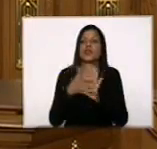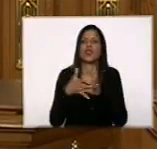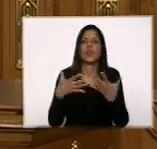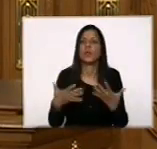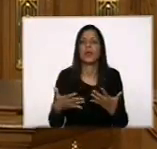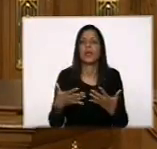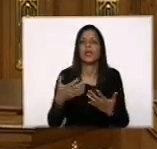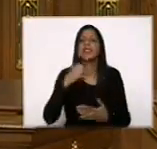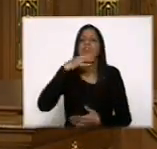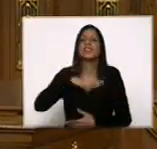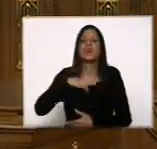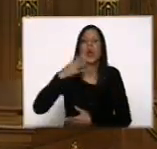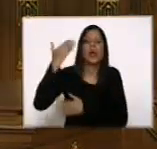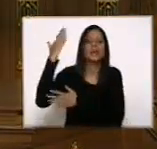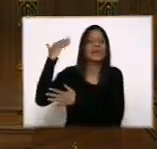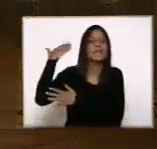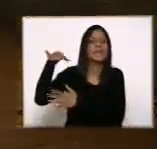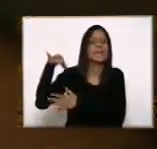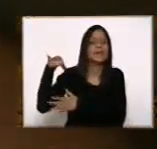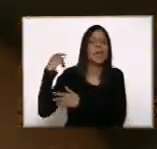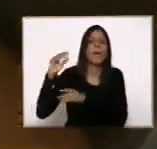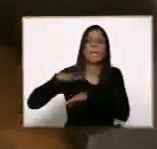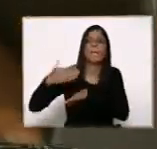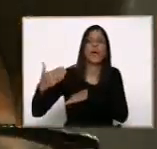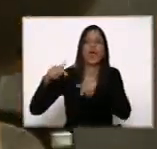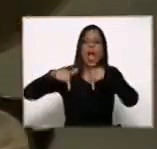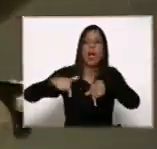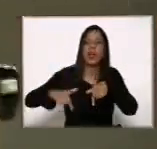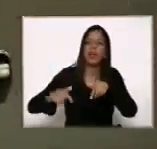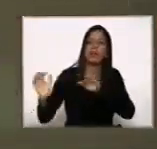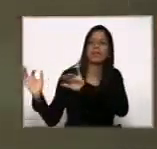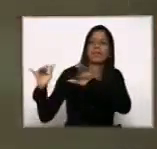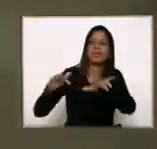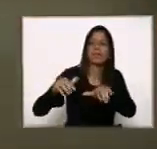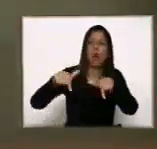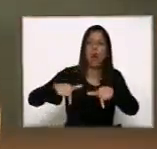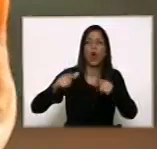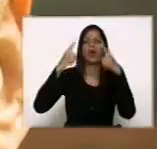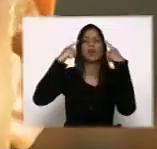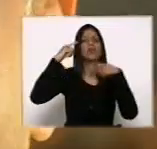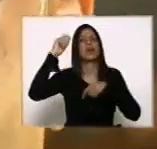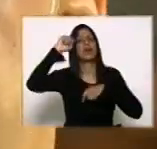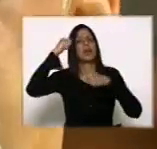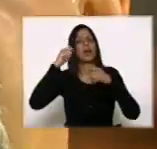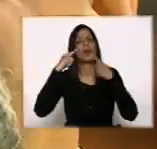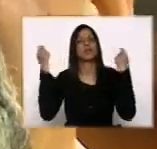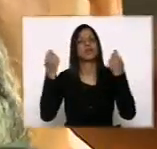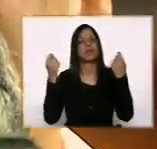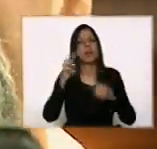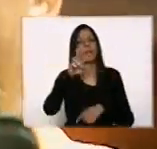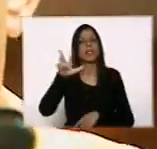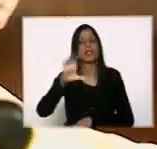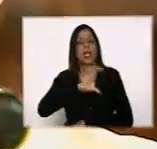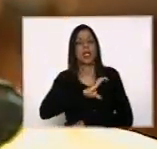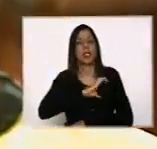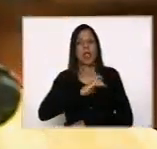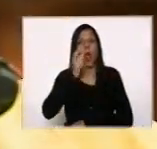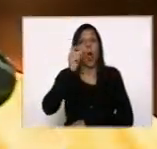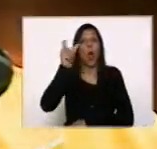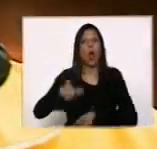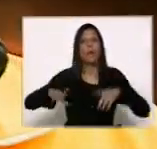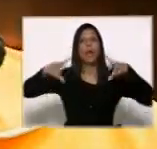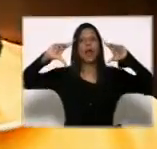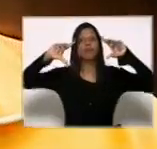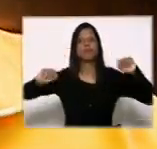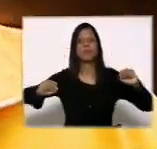sobre la historia, por qué estamos aquí hoy y qué estamos celebrando hoy. Marc Bloch, que era un gran historiador